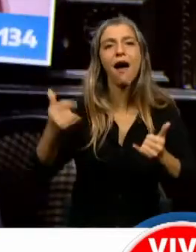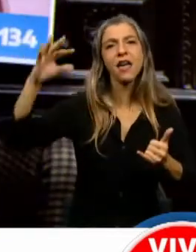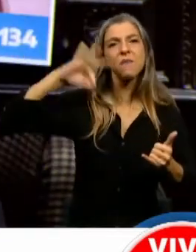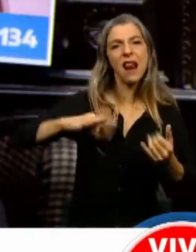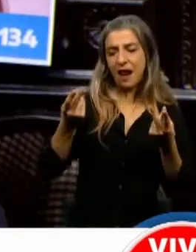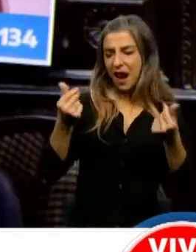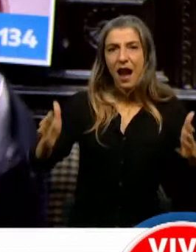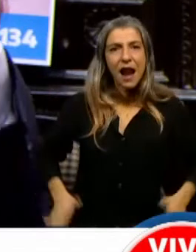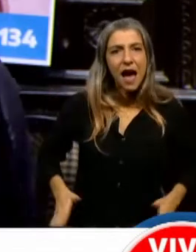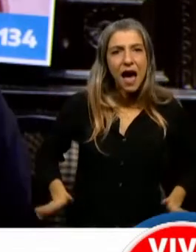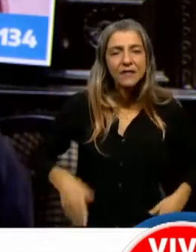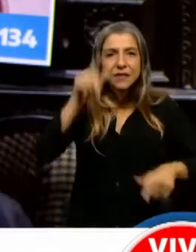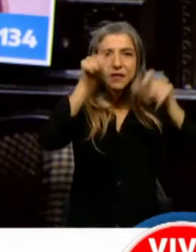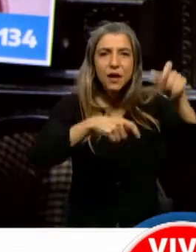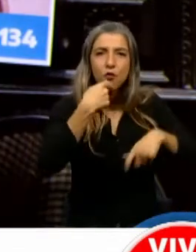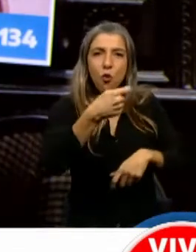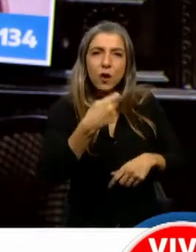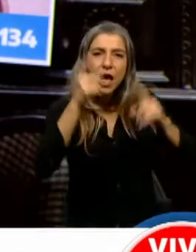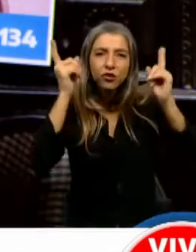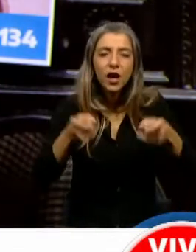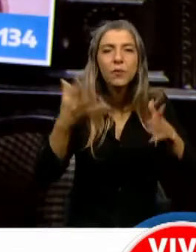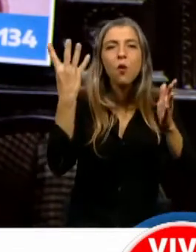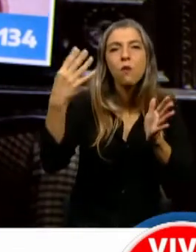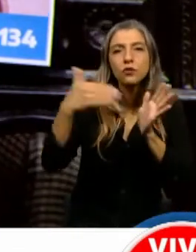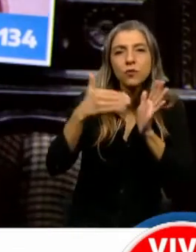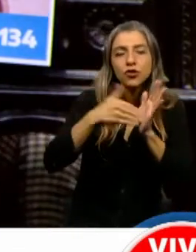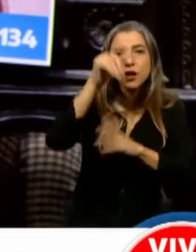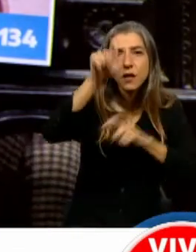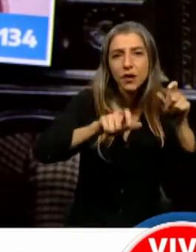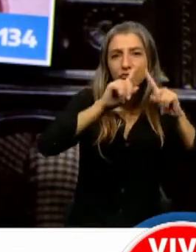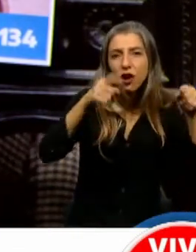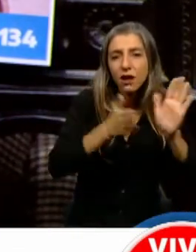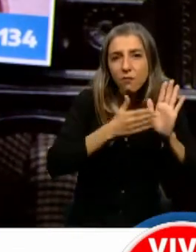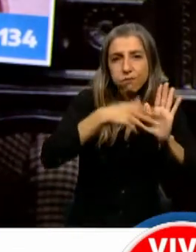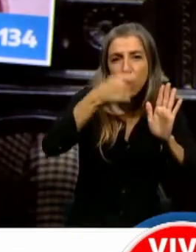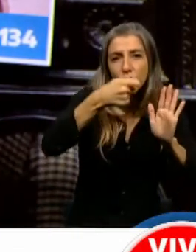República Argentina. 4 millones de monotributistas se benefician con esta ley.